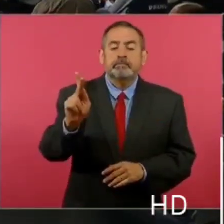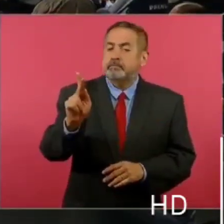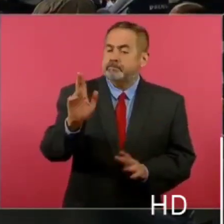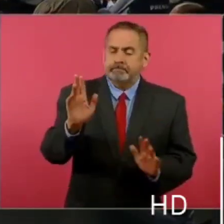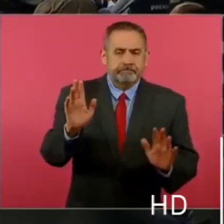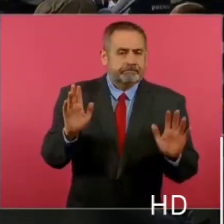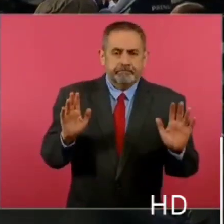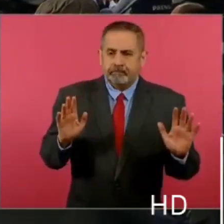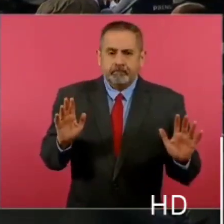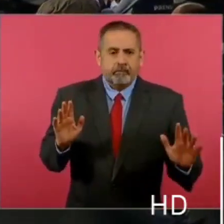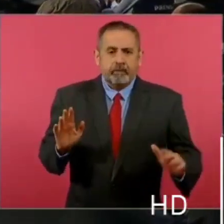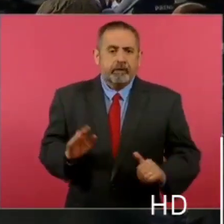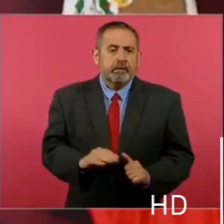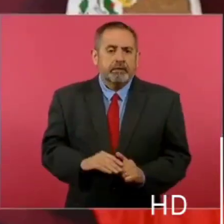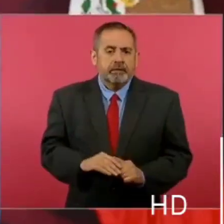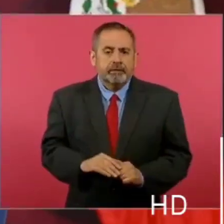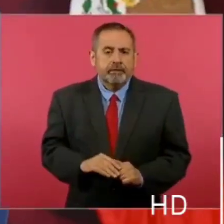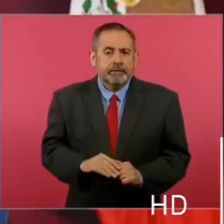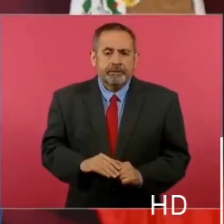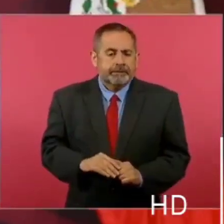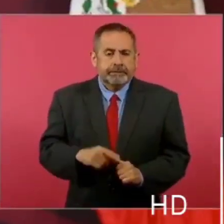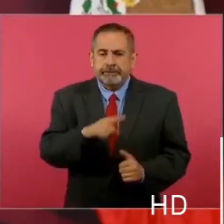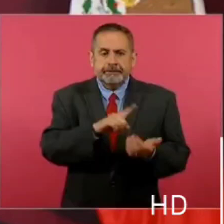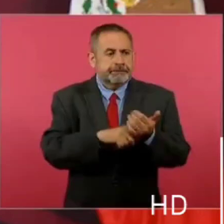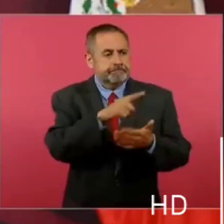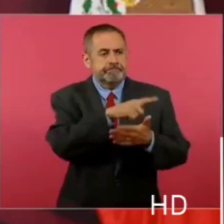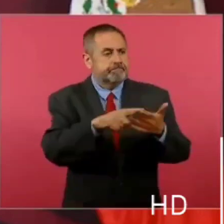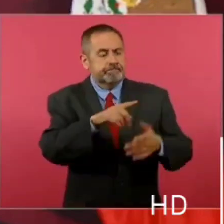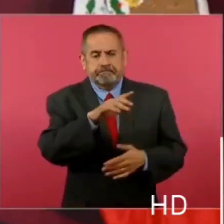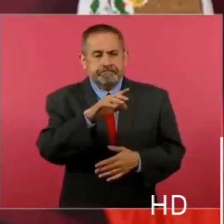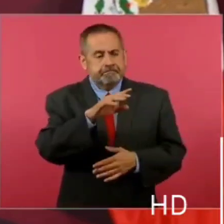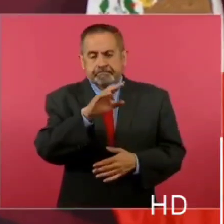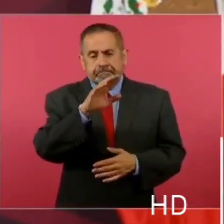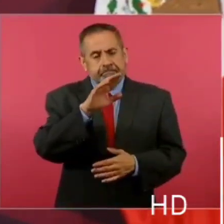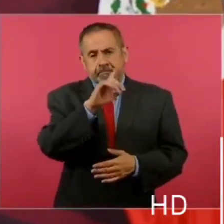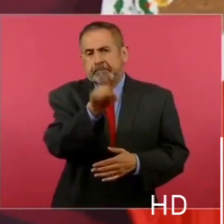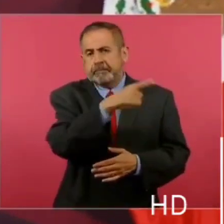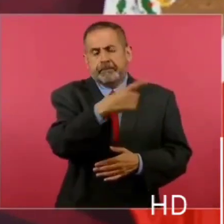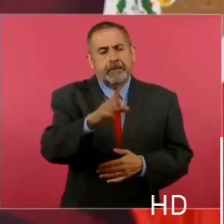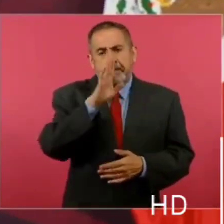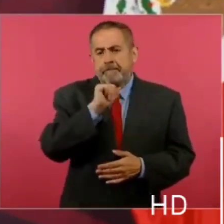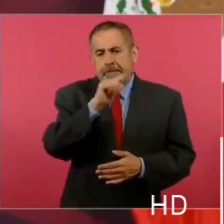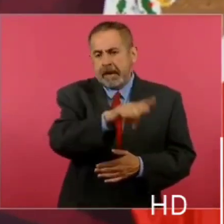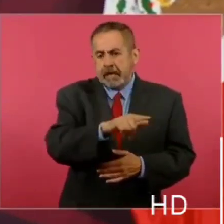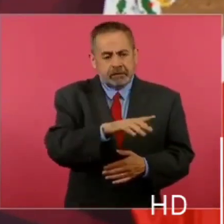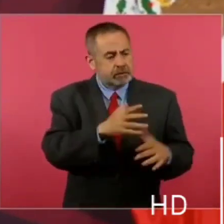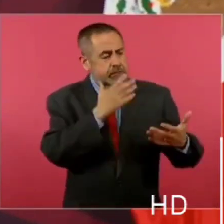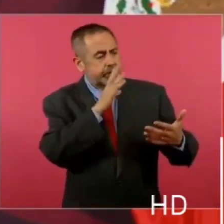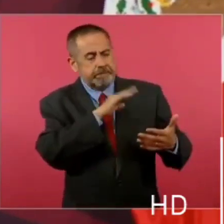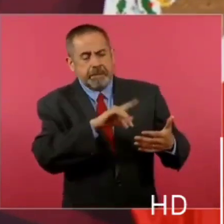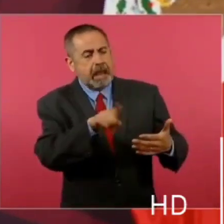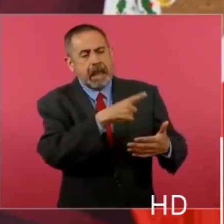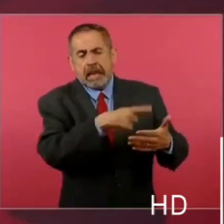pero están muy mal acostumbrados nuestros adversarios.